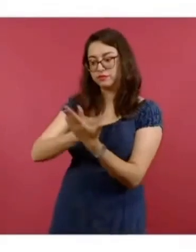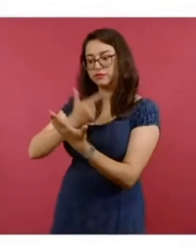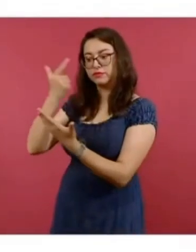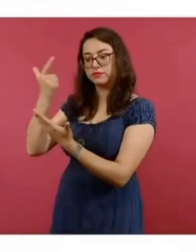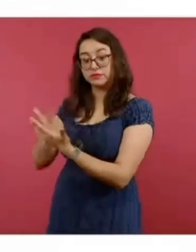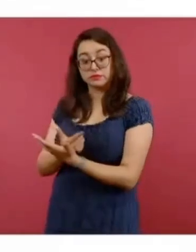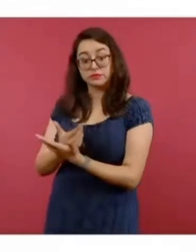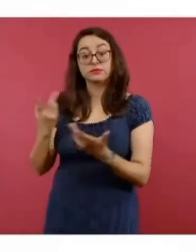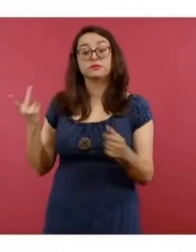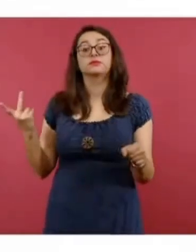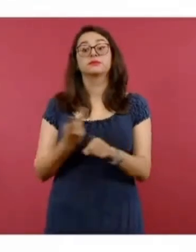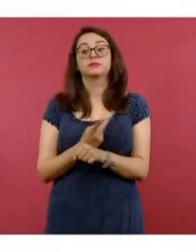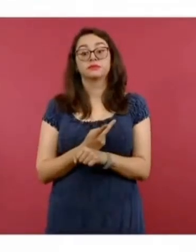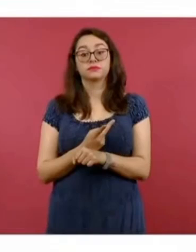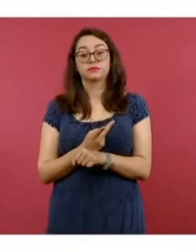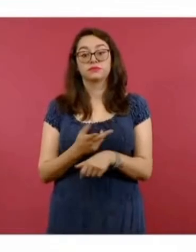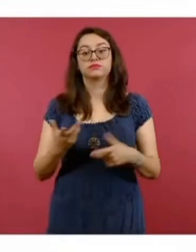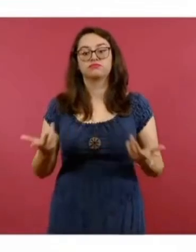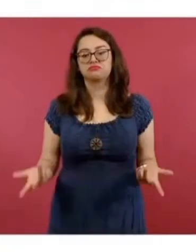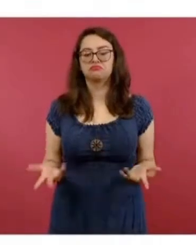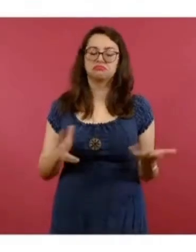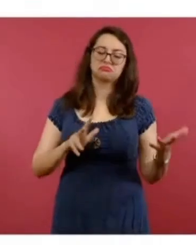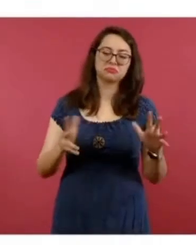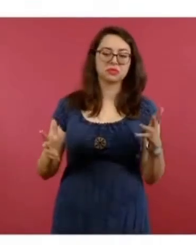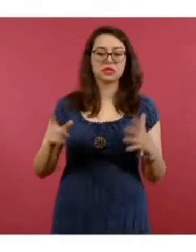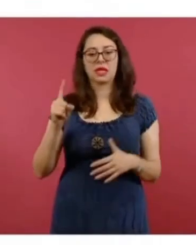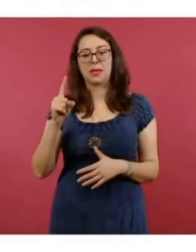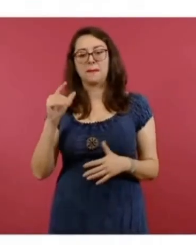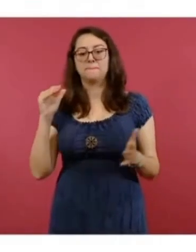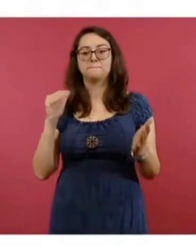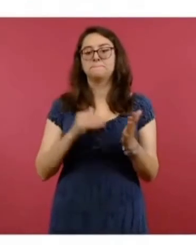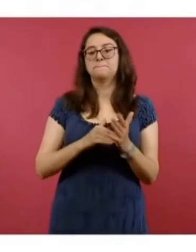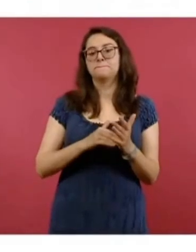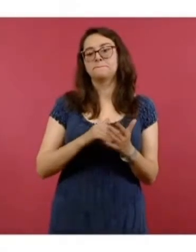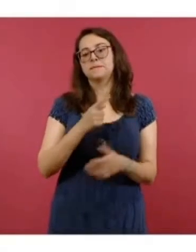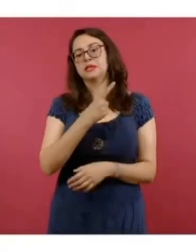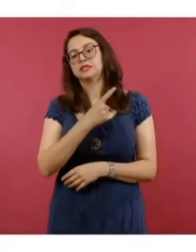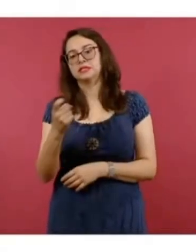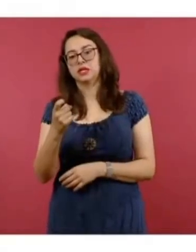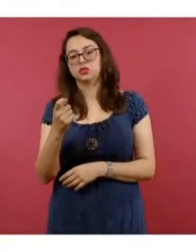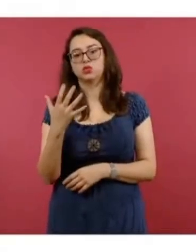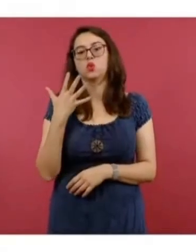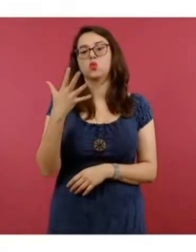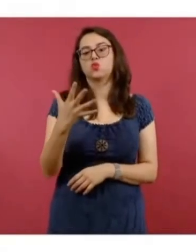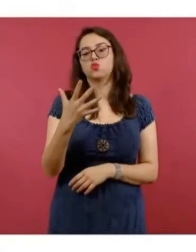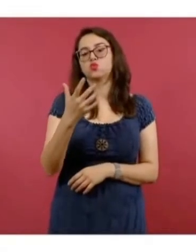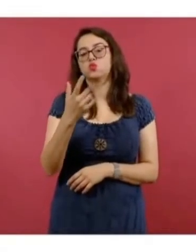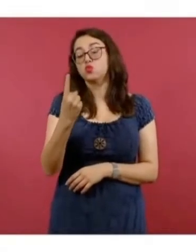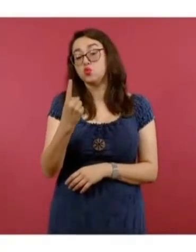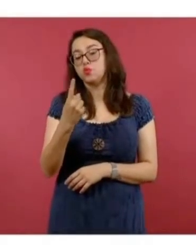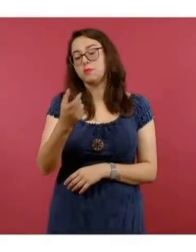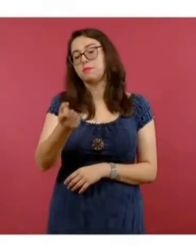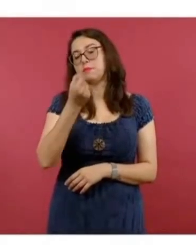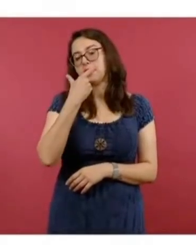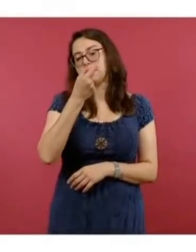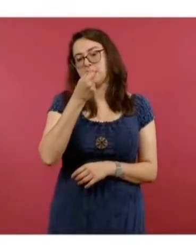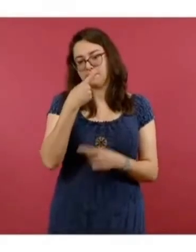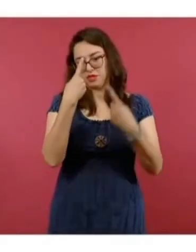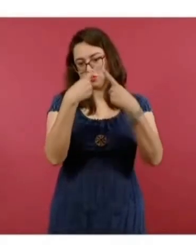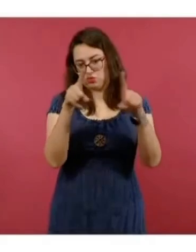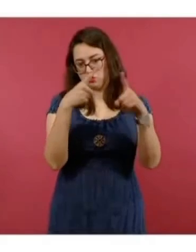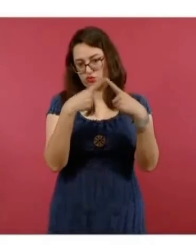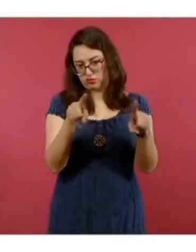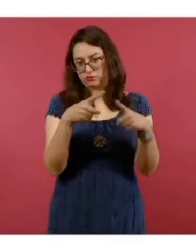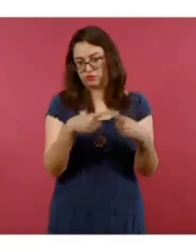estados habían pedido en promedio 1,101 claves de medicamentos, es decir, 1,101 tipos distintos de medicamentos. ¿Por